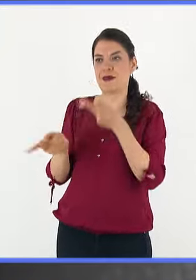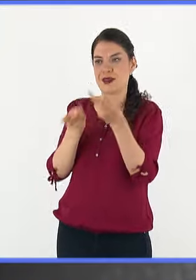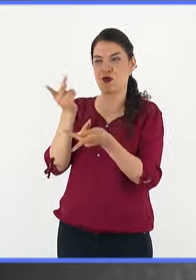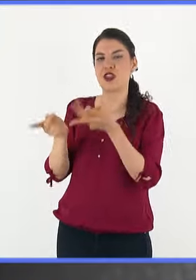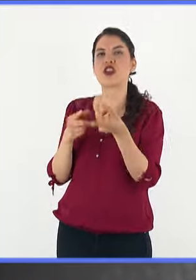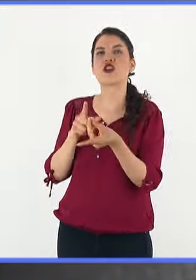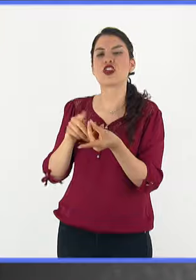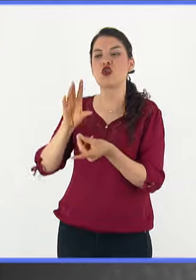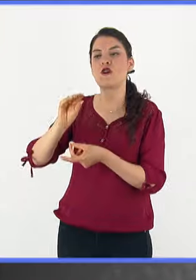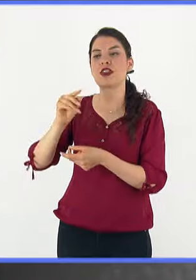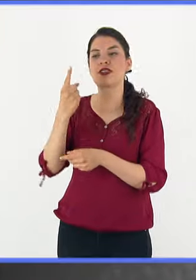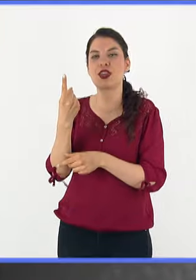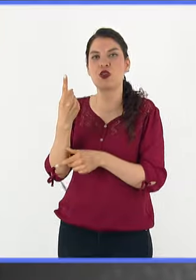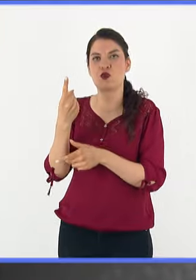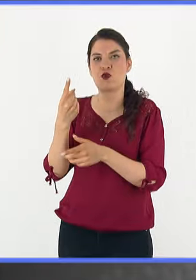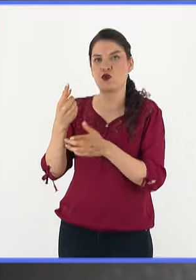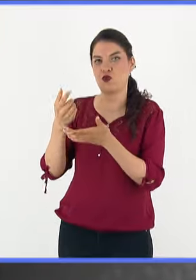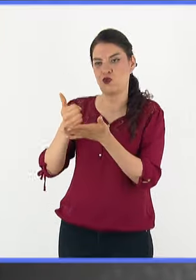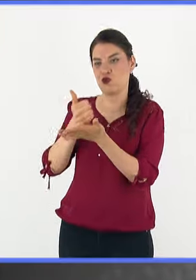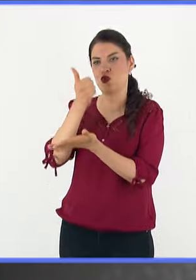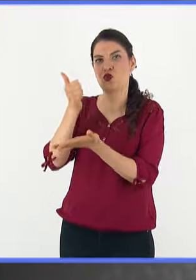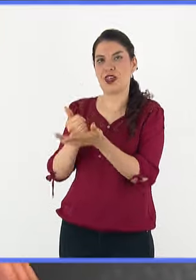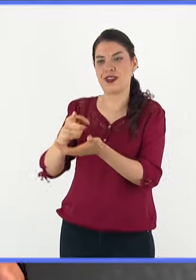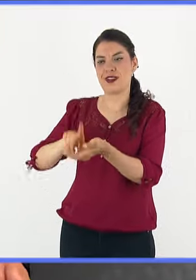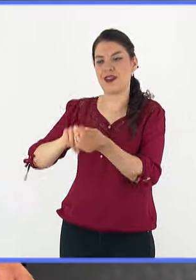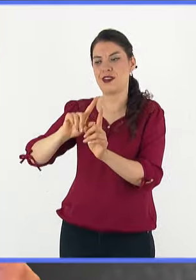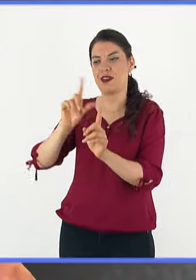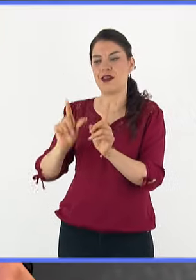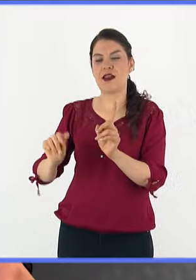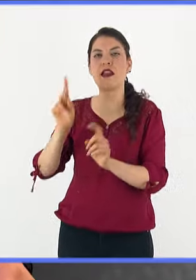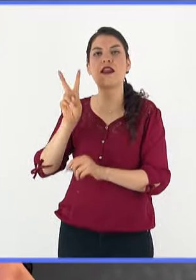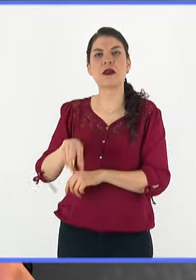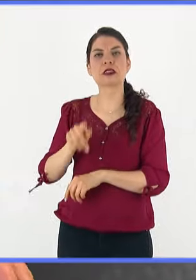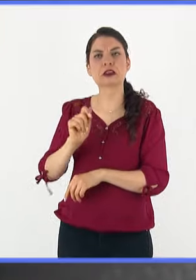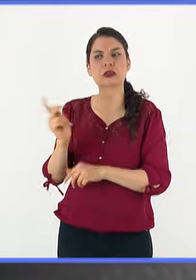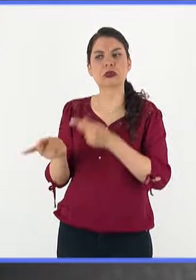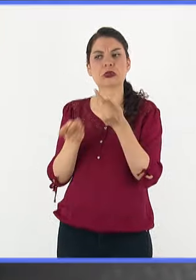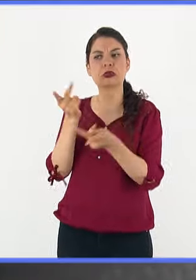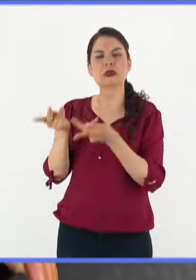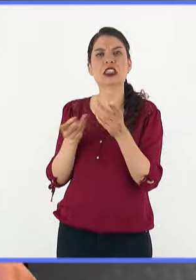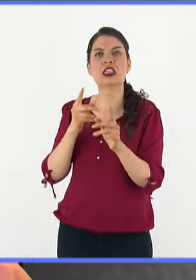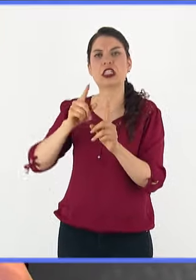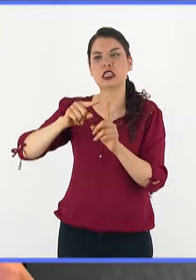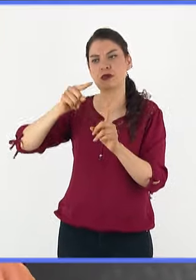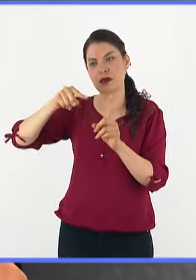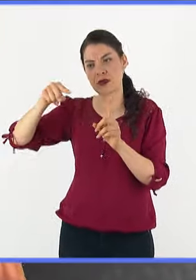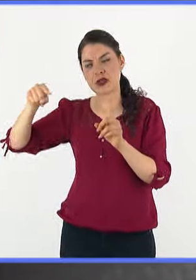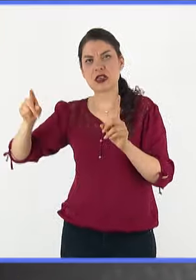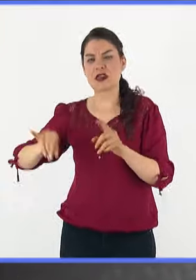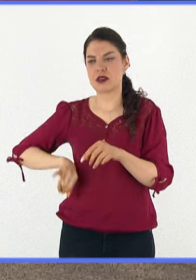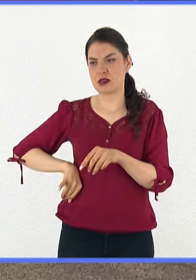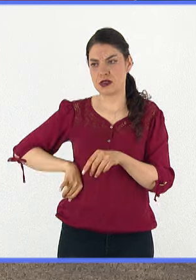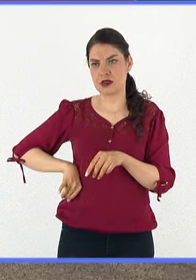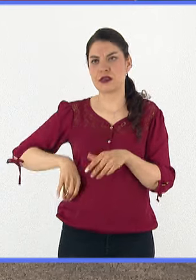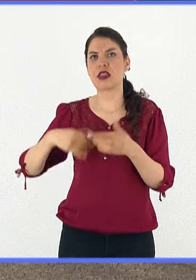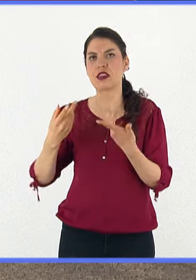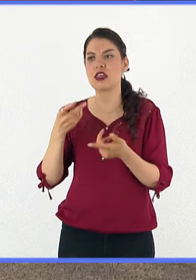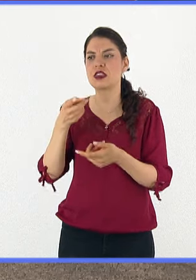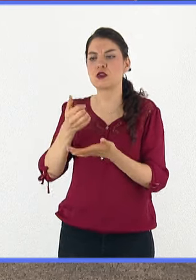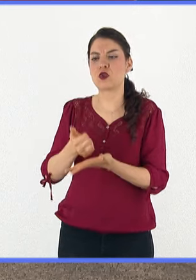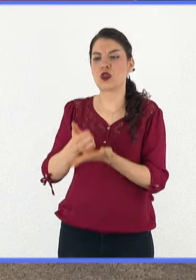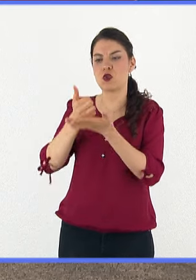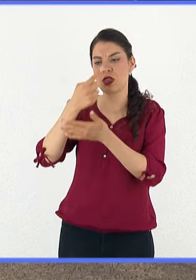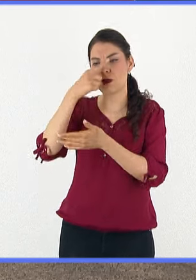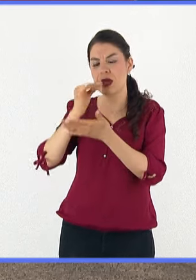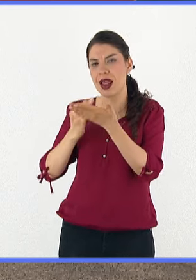Entonces es una es una muestra muy robusta con datos muy interesantes analizar en donde se pueden tomar algunas decisiones Precisamente en